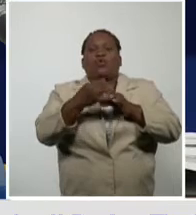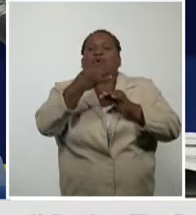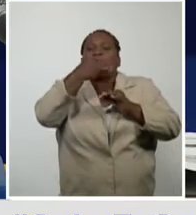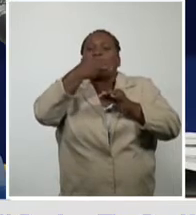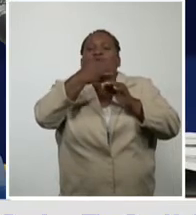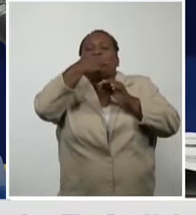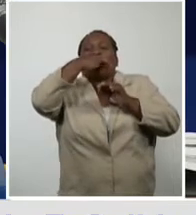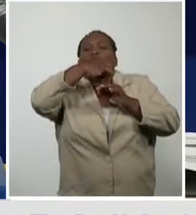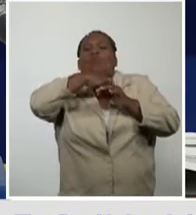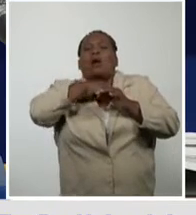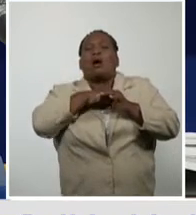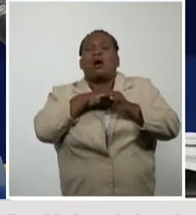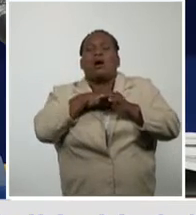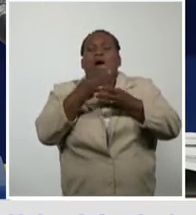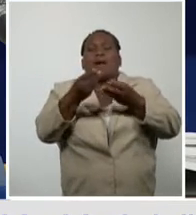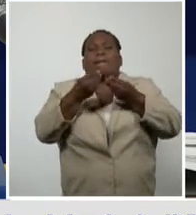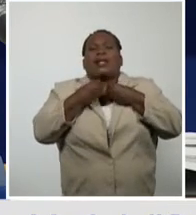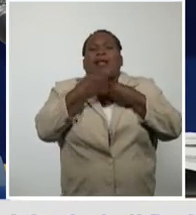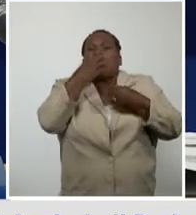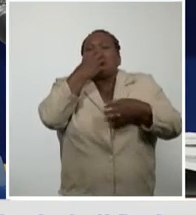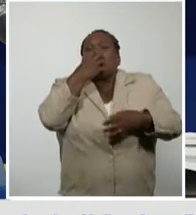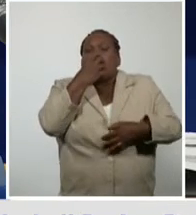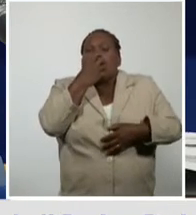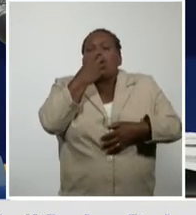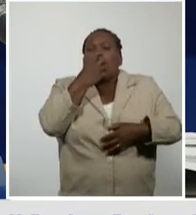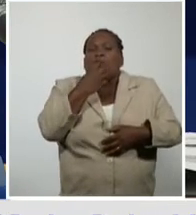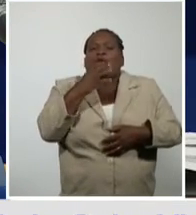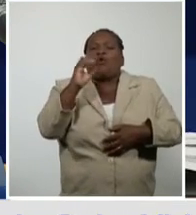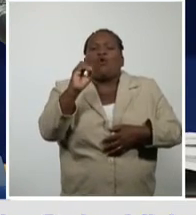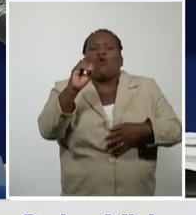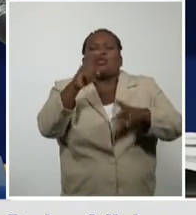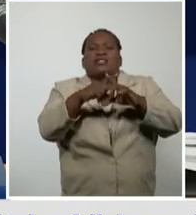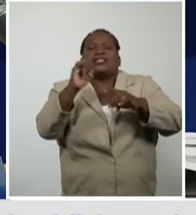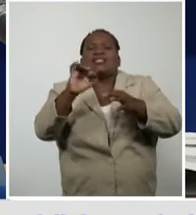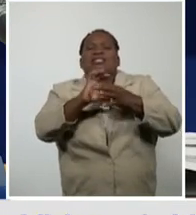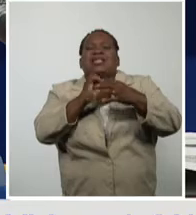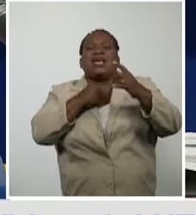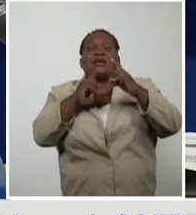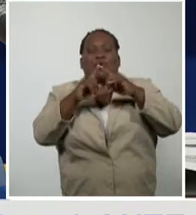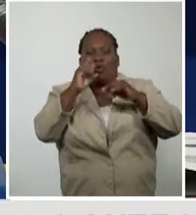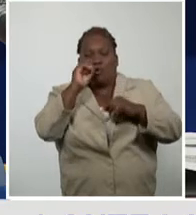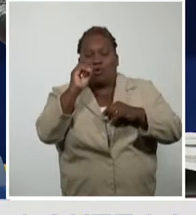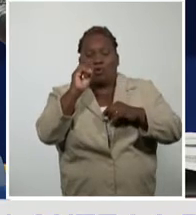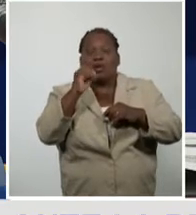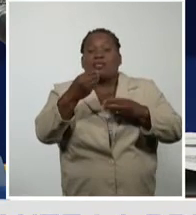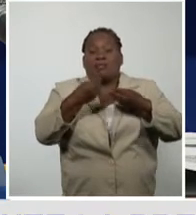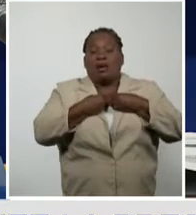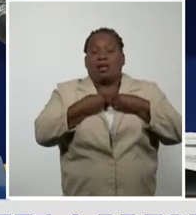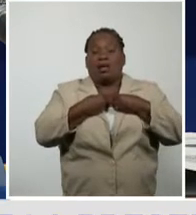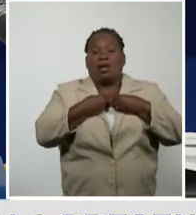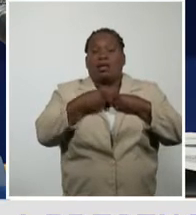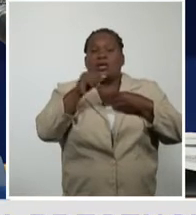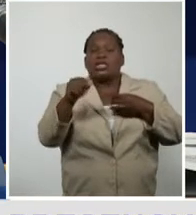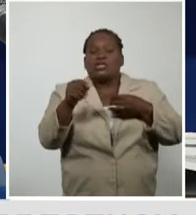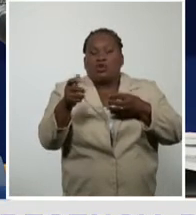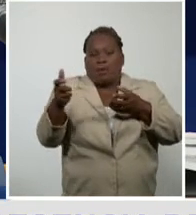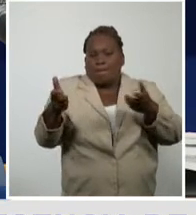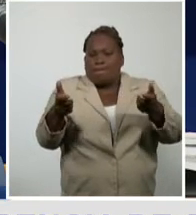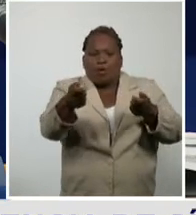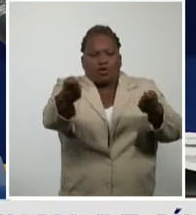Eso es para darle ventilación, para darle oxígeno a la persona, que son incluso portátiles esas